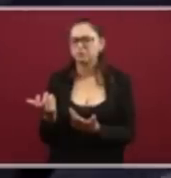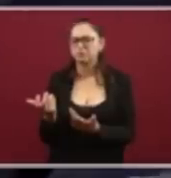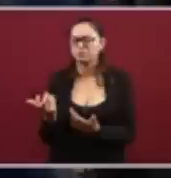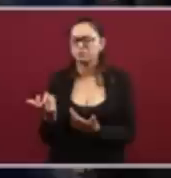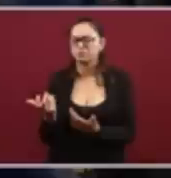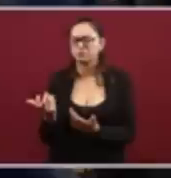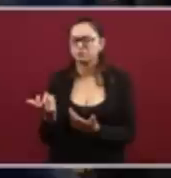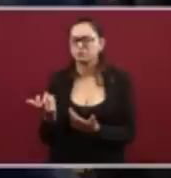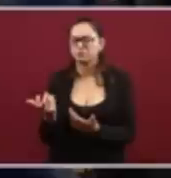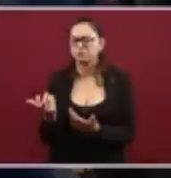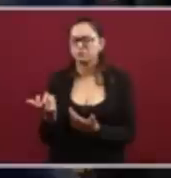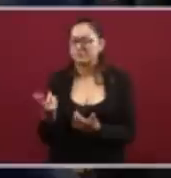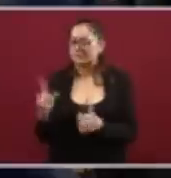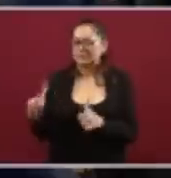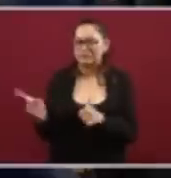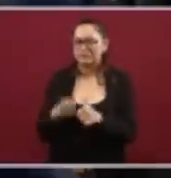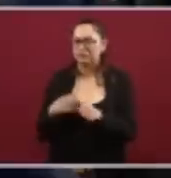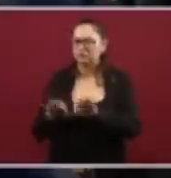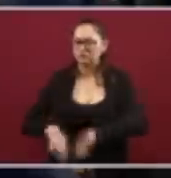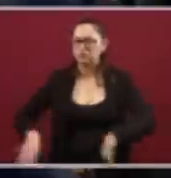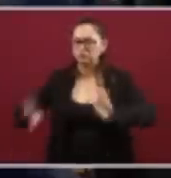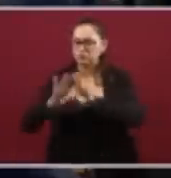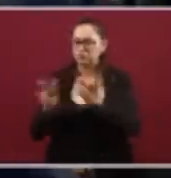a considerar como una prioridad